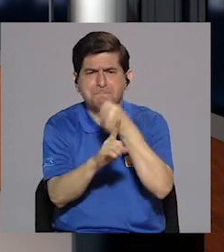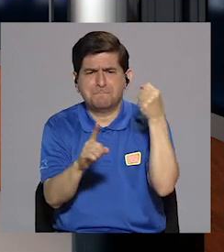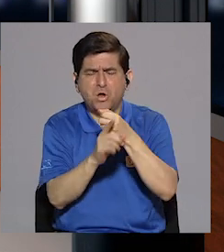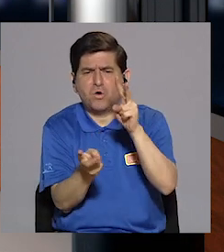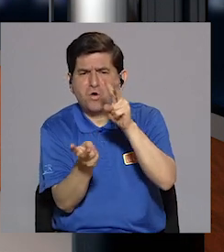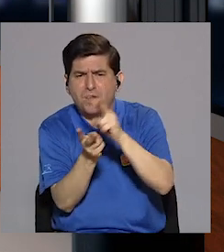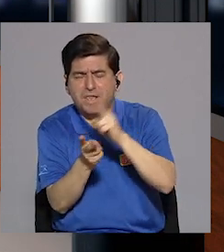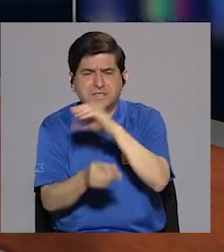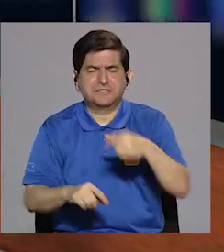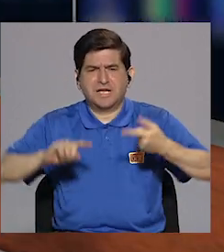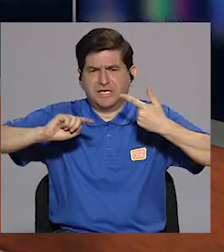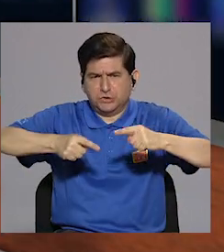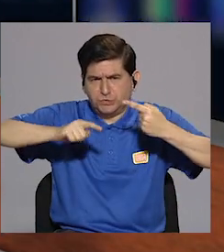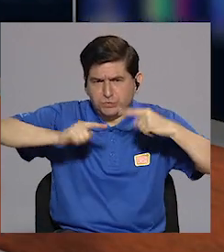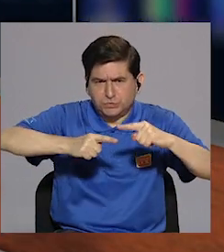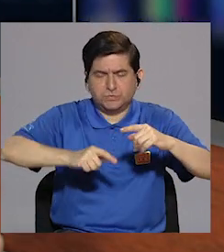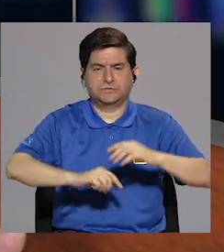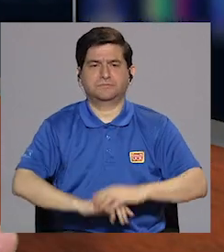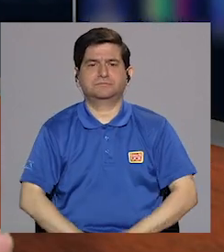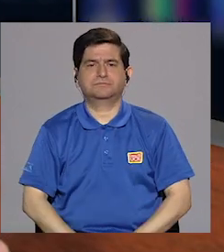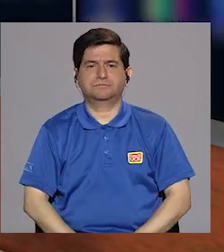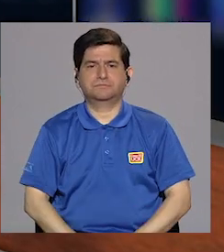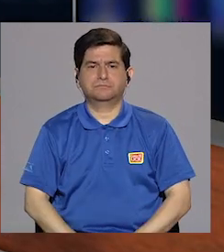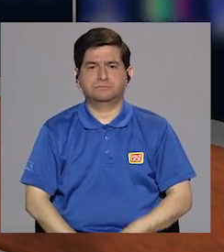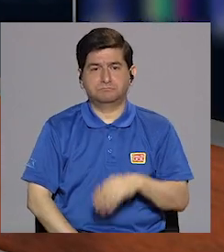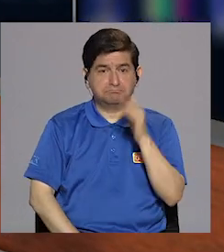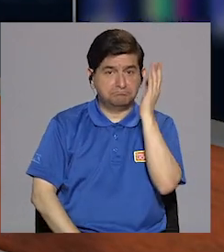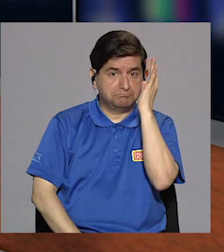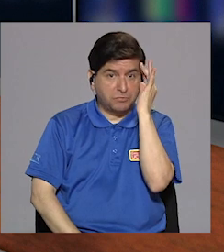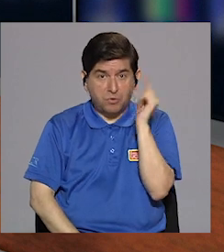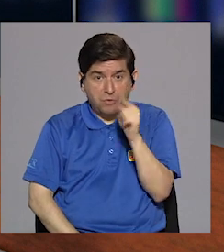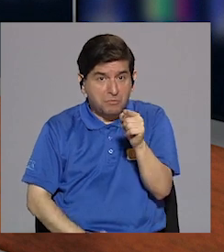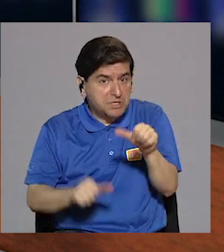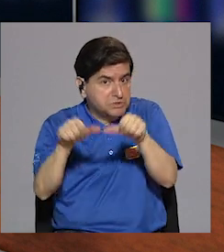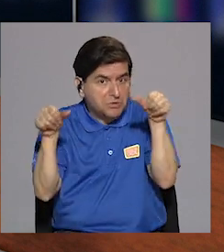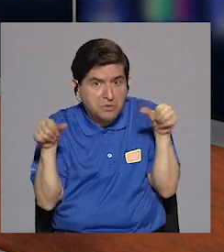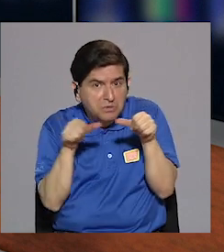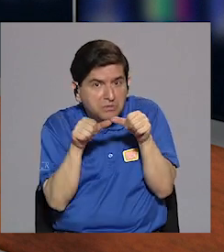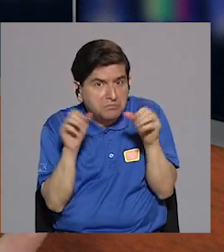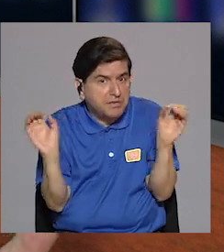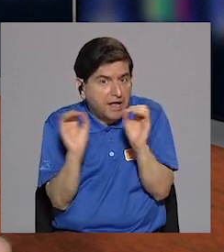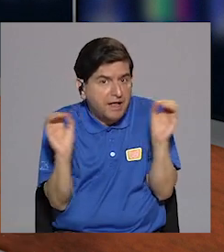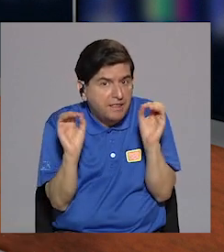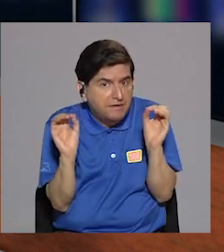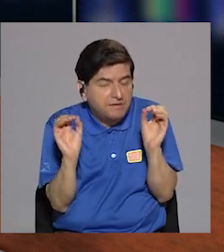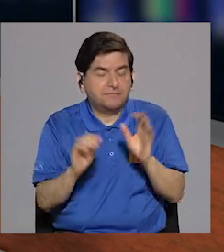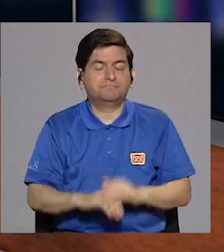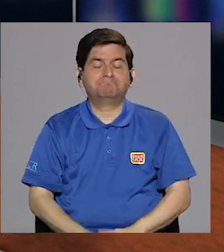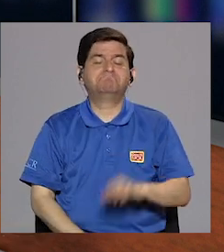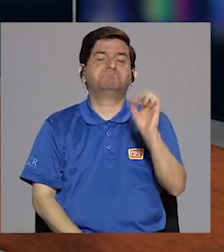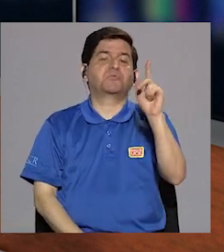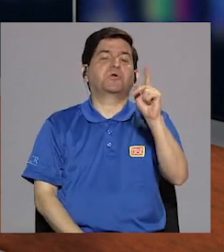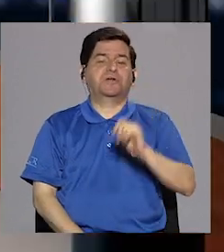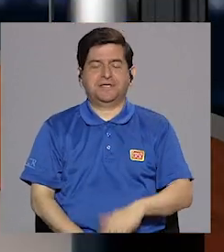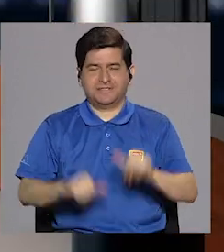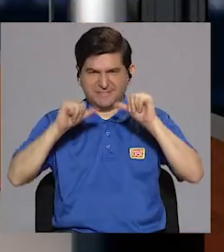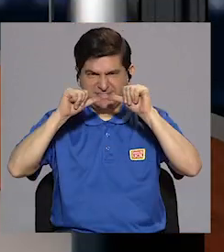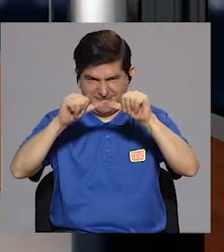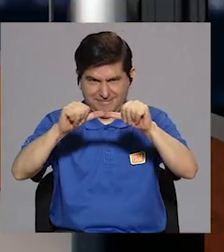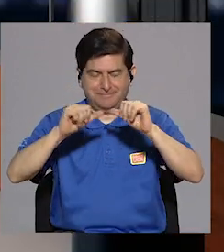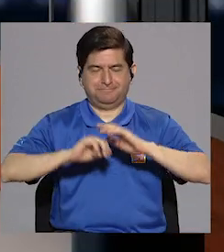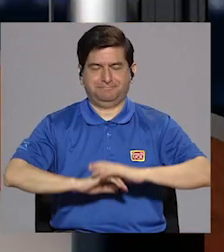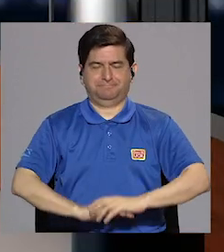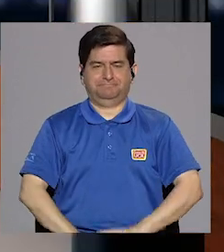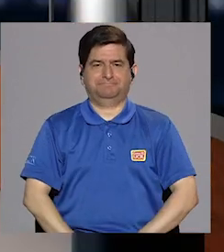y torturas. ¿Alguna preocupación por aquí? ¿No? Ok, seguimos.